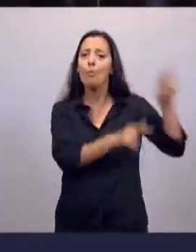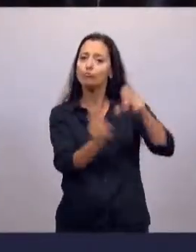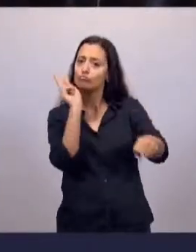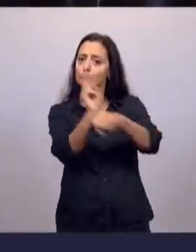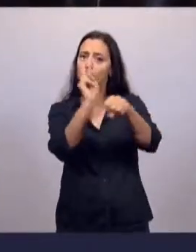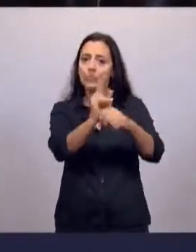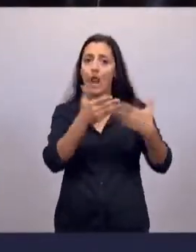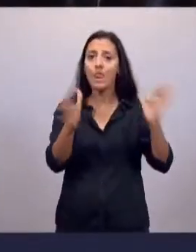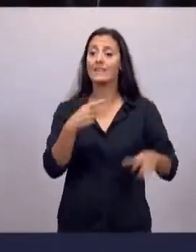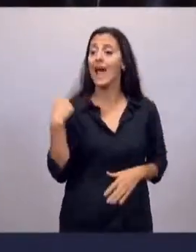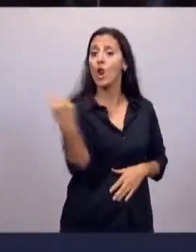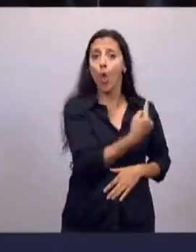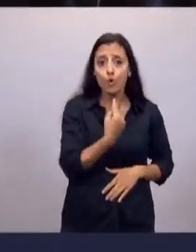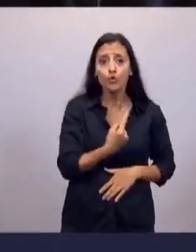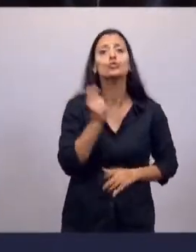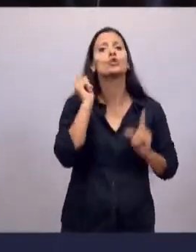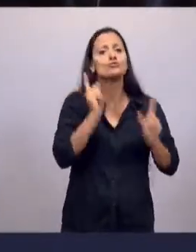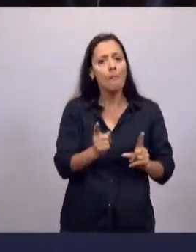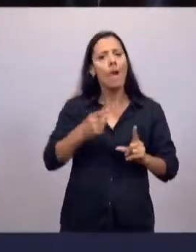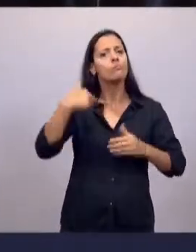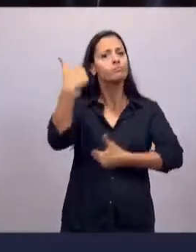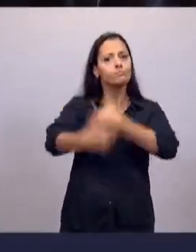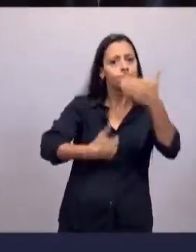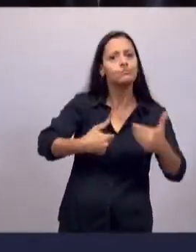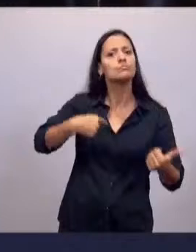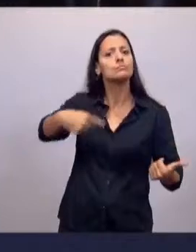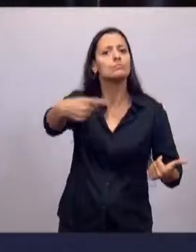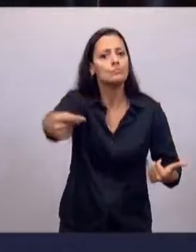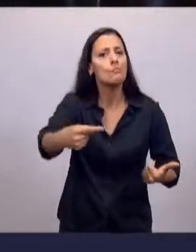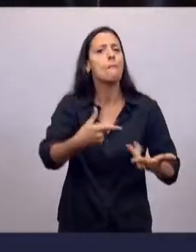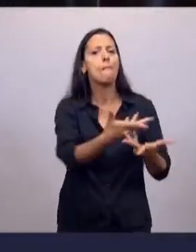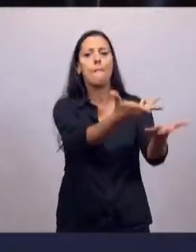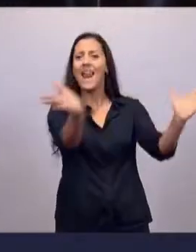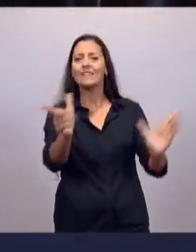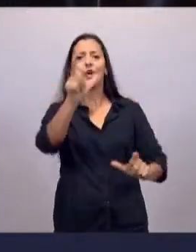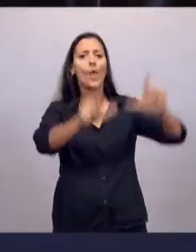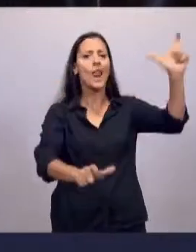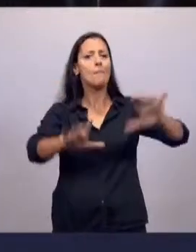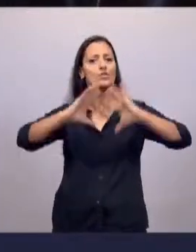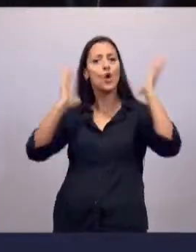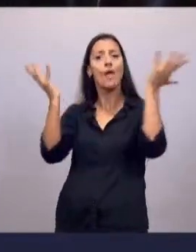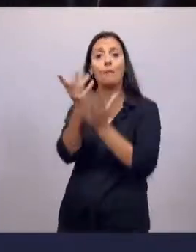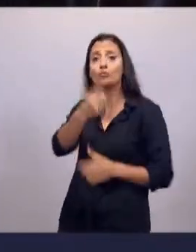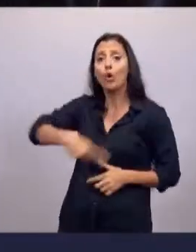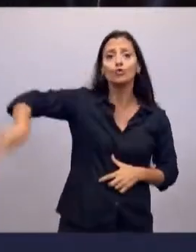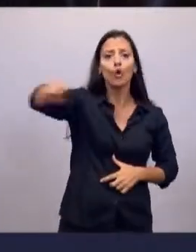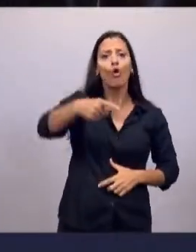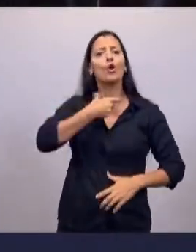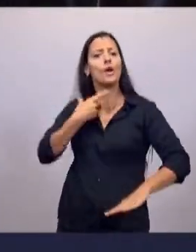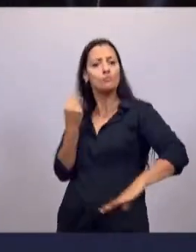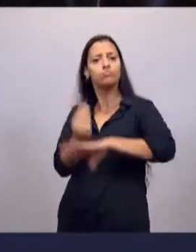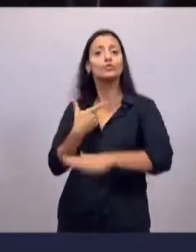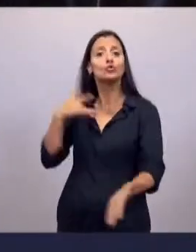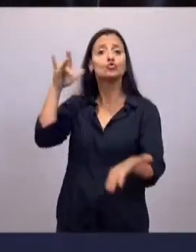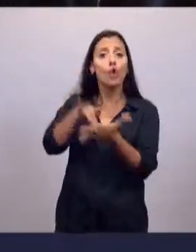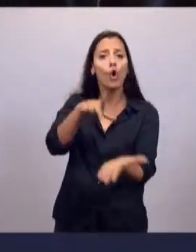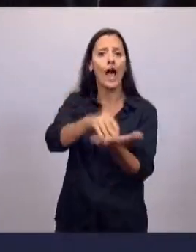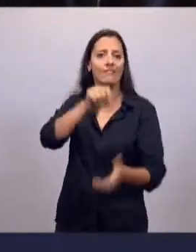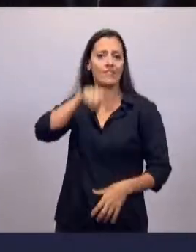para nosotros, para nuestra posteridad y para todos los hombres del mundo que quieran habitar el suelo